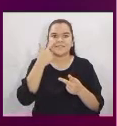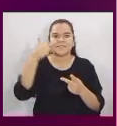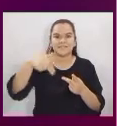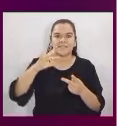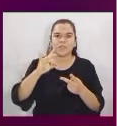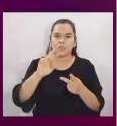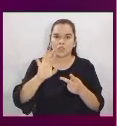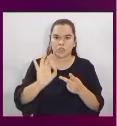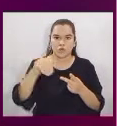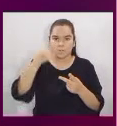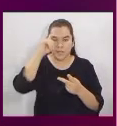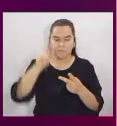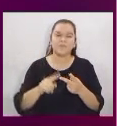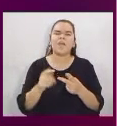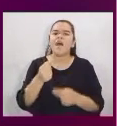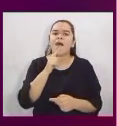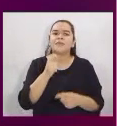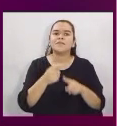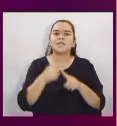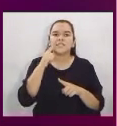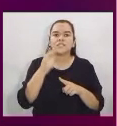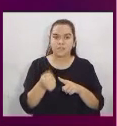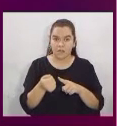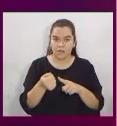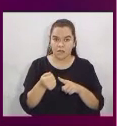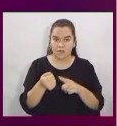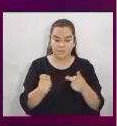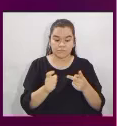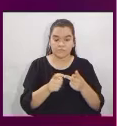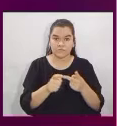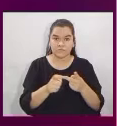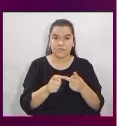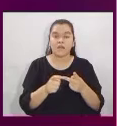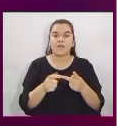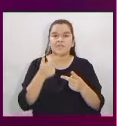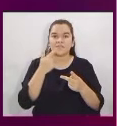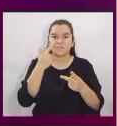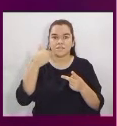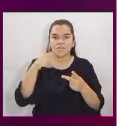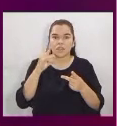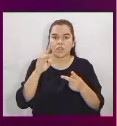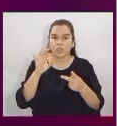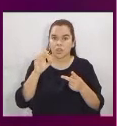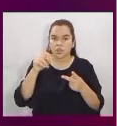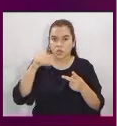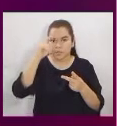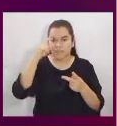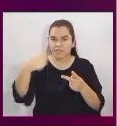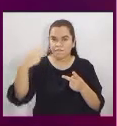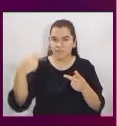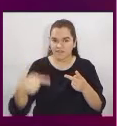síndrome. El nombre ataxia también es el nombre de varios síndromes